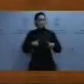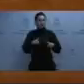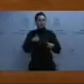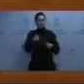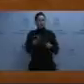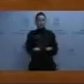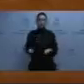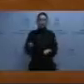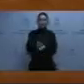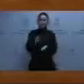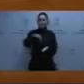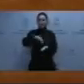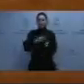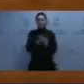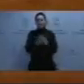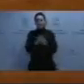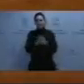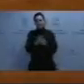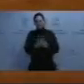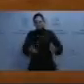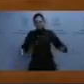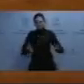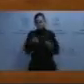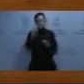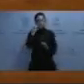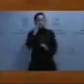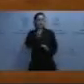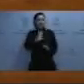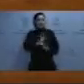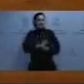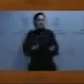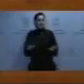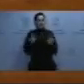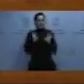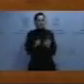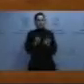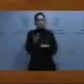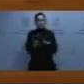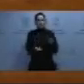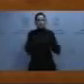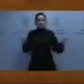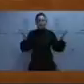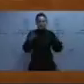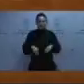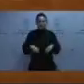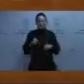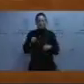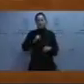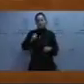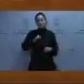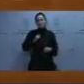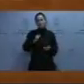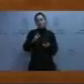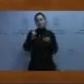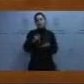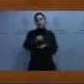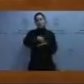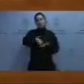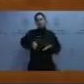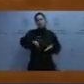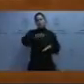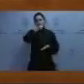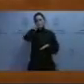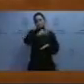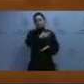la carga con el sempiterno problema de las injustas, de las abusivas, de las desproporcionadas liquidaciones que los socialistas